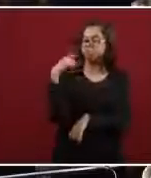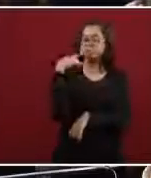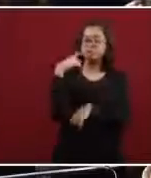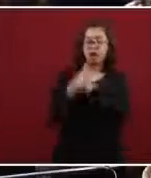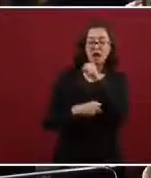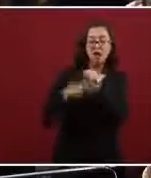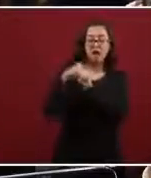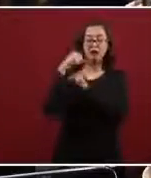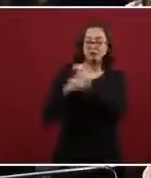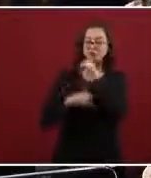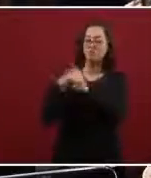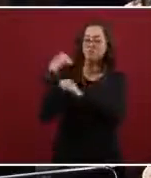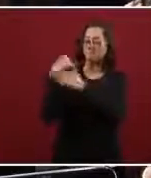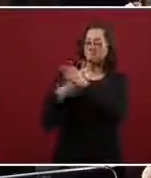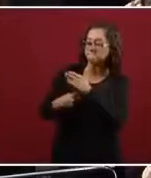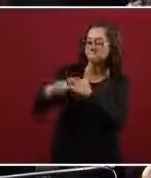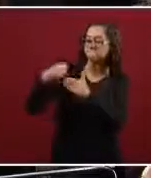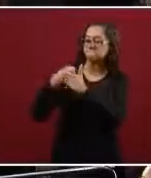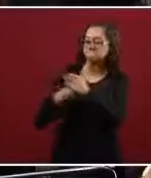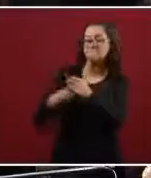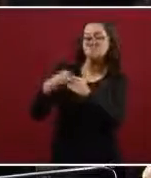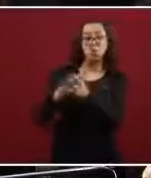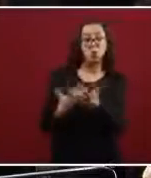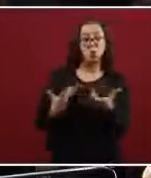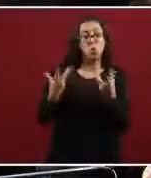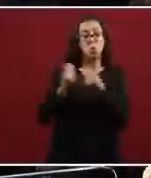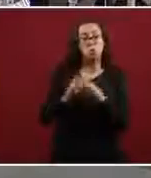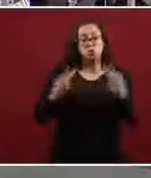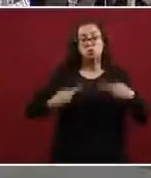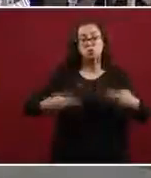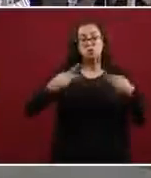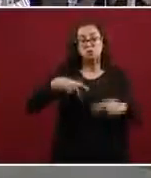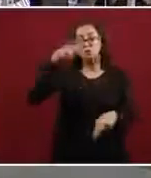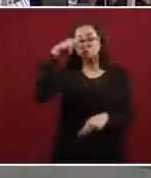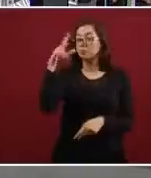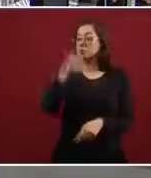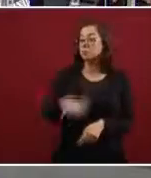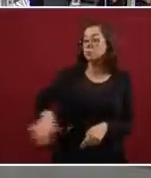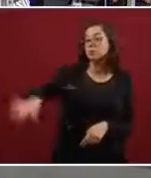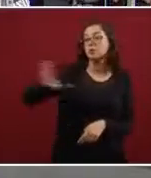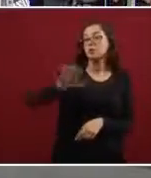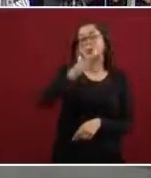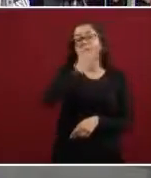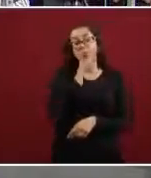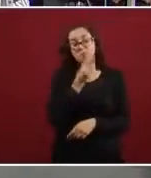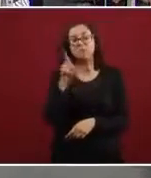cabo, muchos mexicanos, mujeres y hombres,